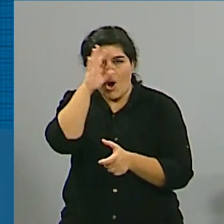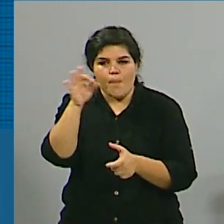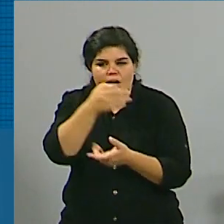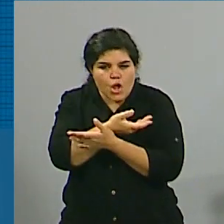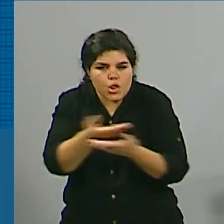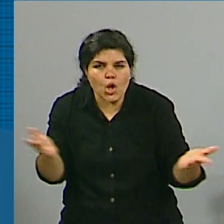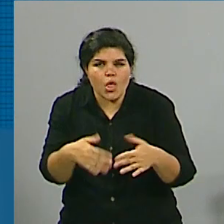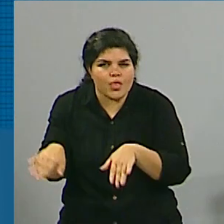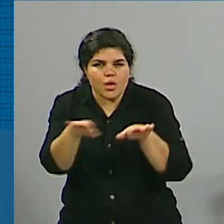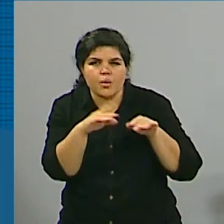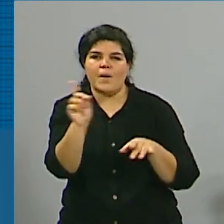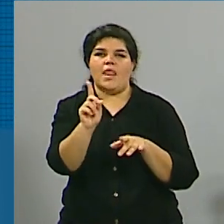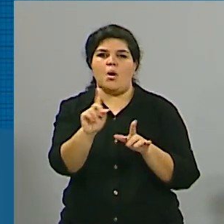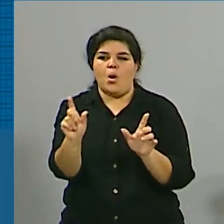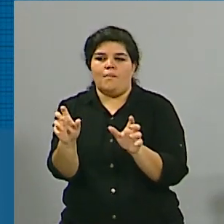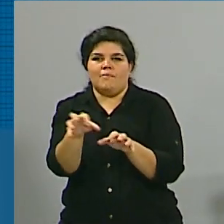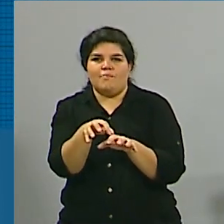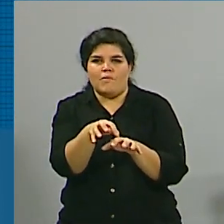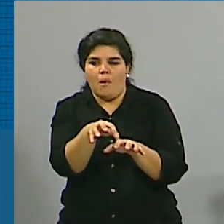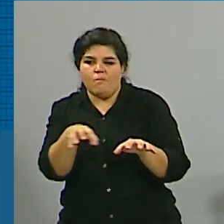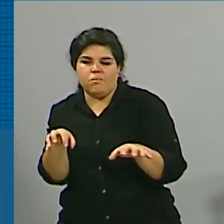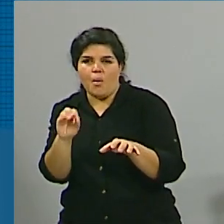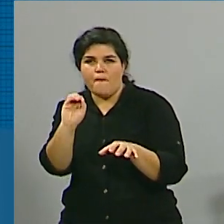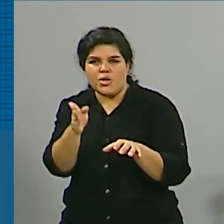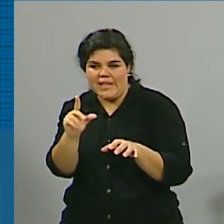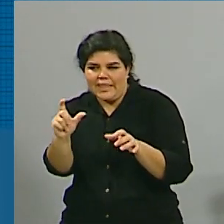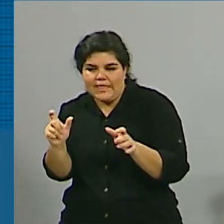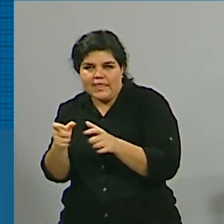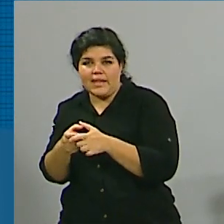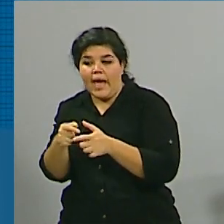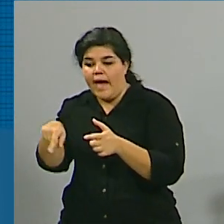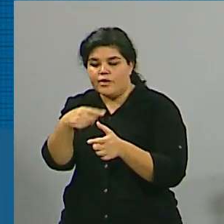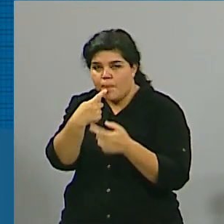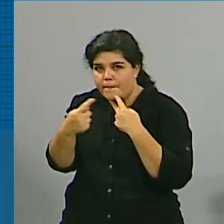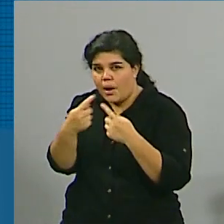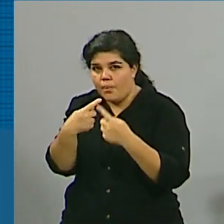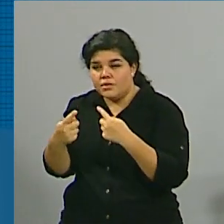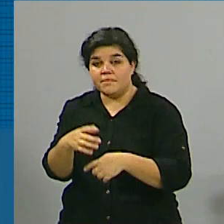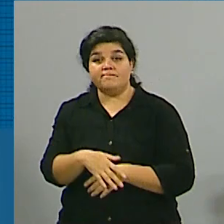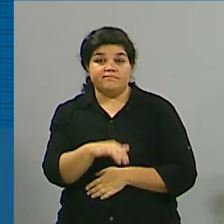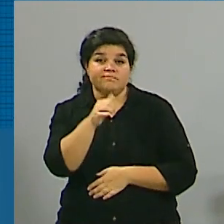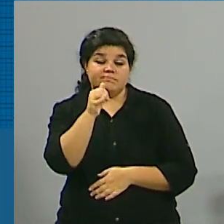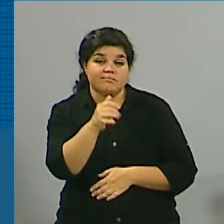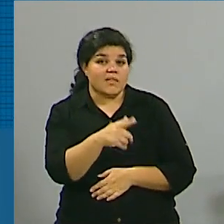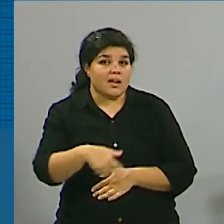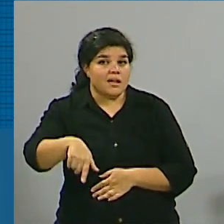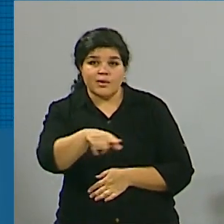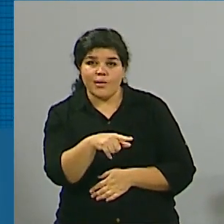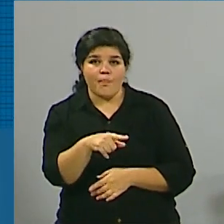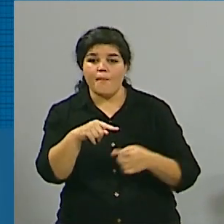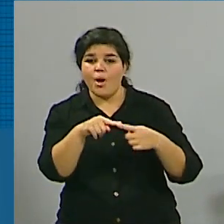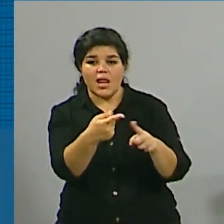en general, ¿no? Exactamente. No solamente en este descontento, sino también en esta incertidumbre política que estamos